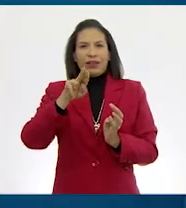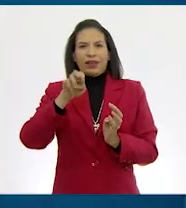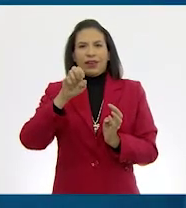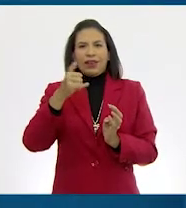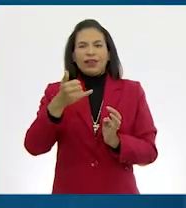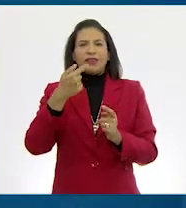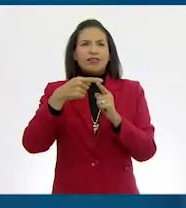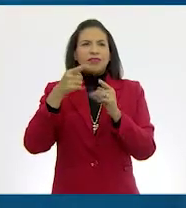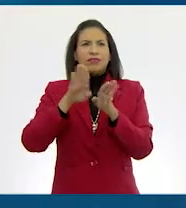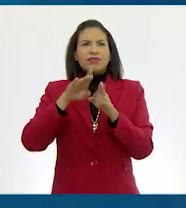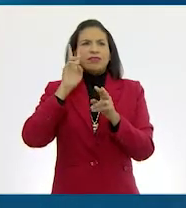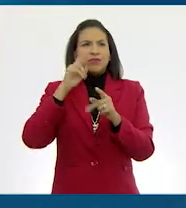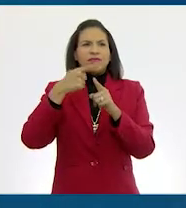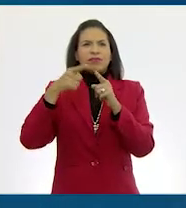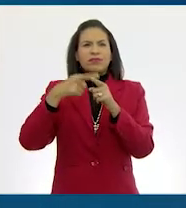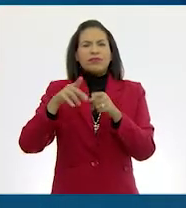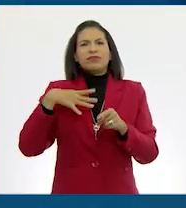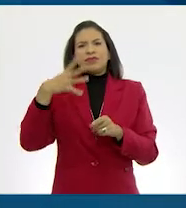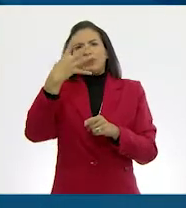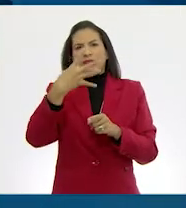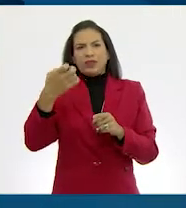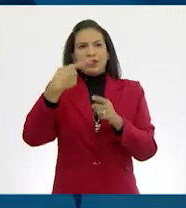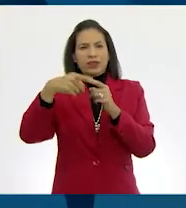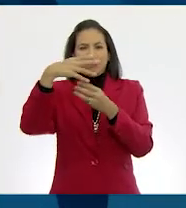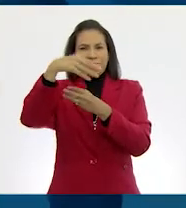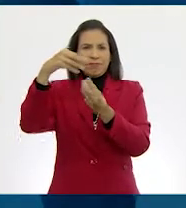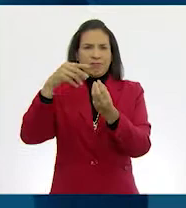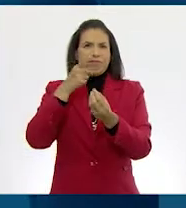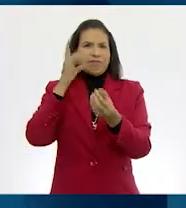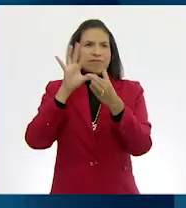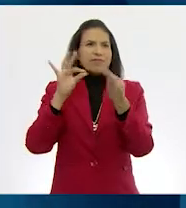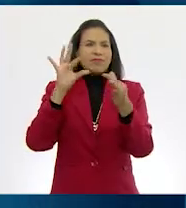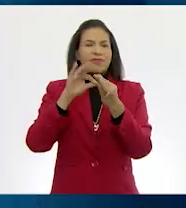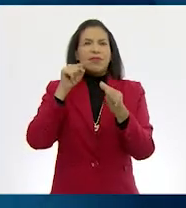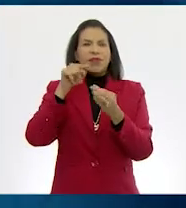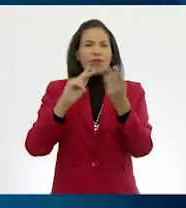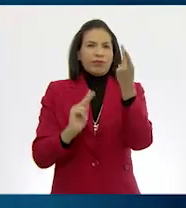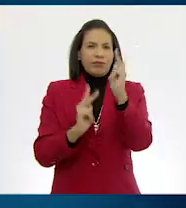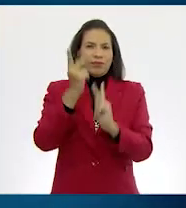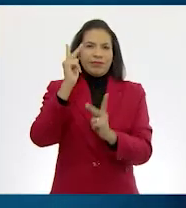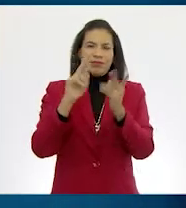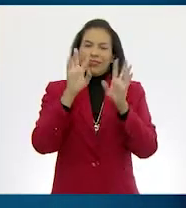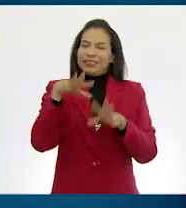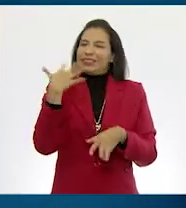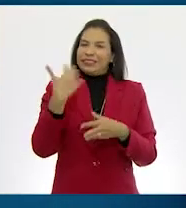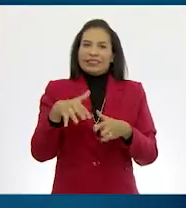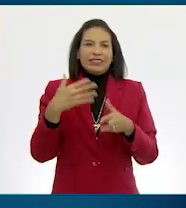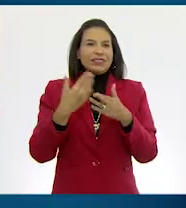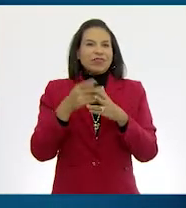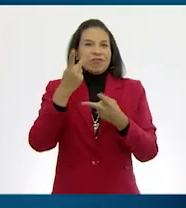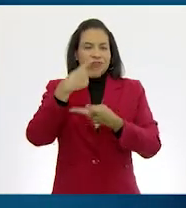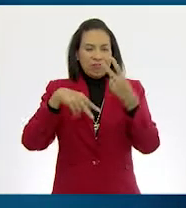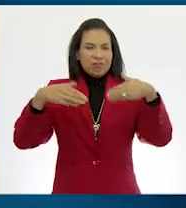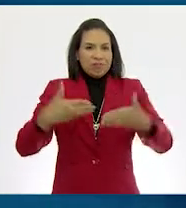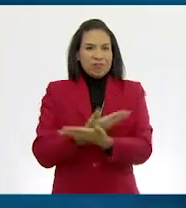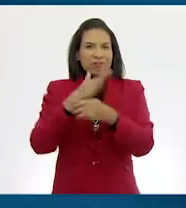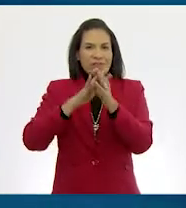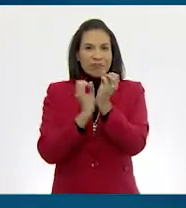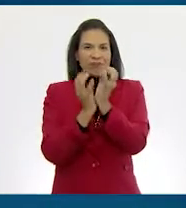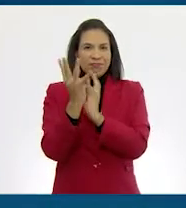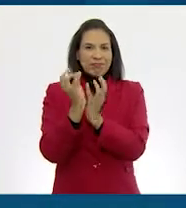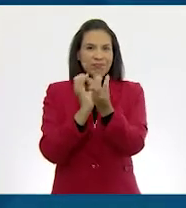múltiples senos 400 dice quien los ha contado porque es una planta extraordinariamente fértil